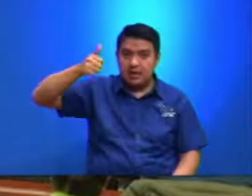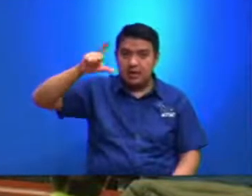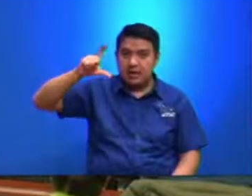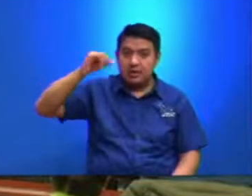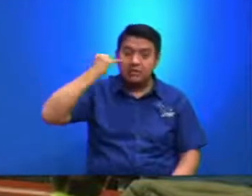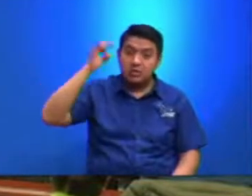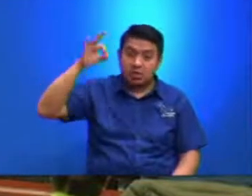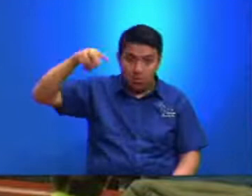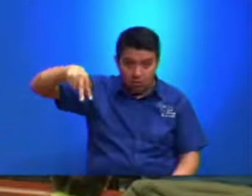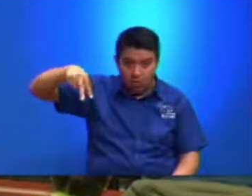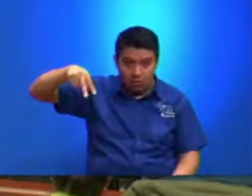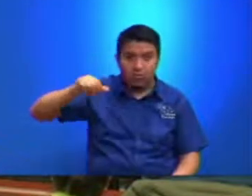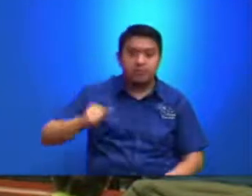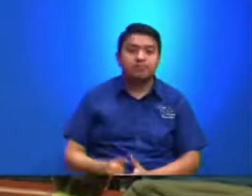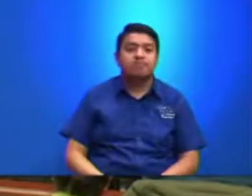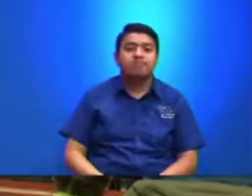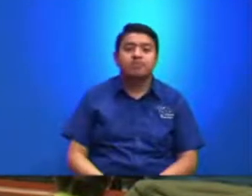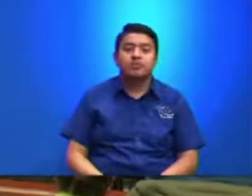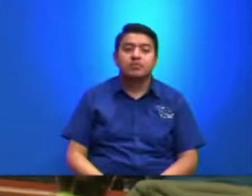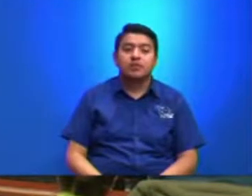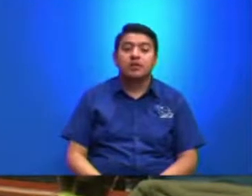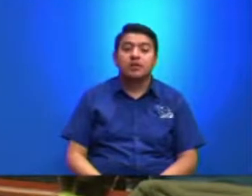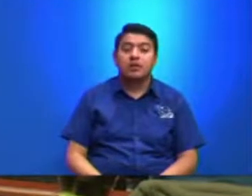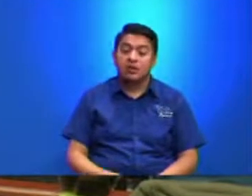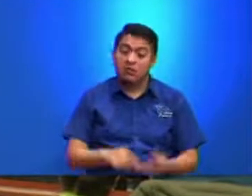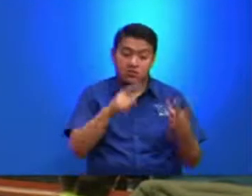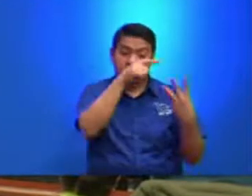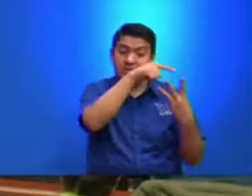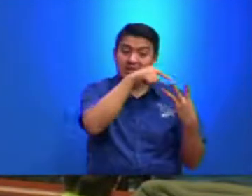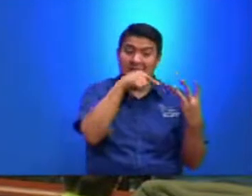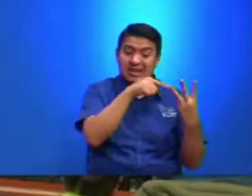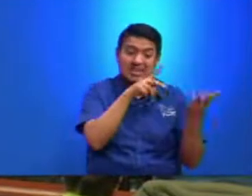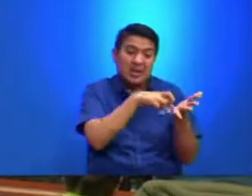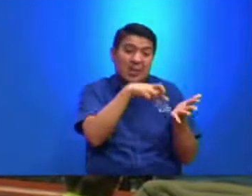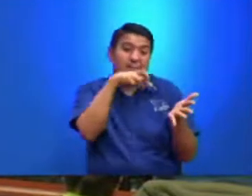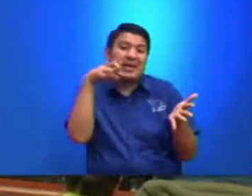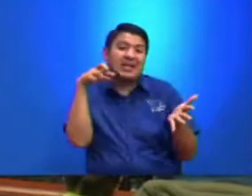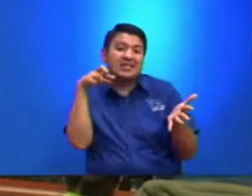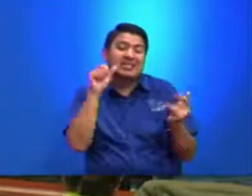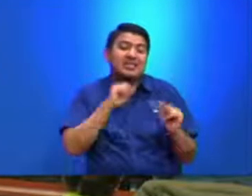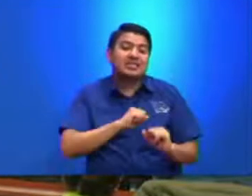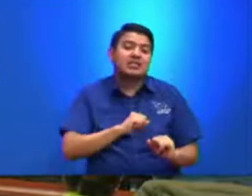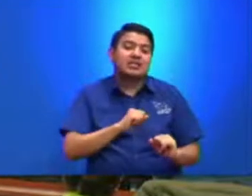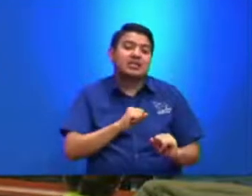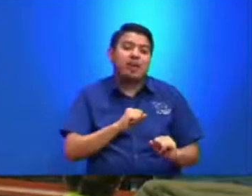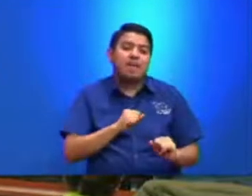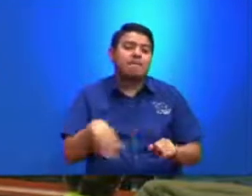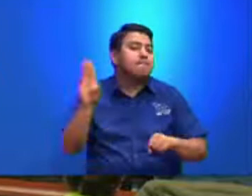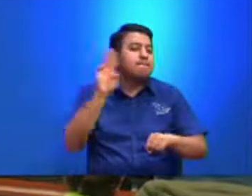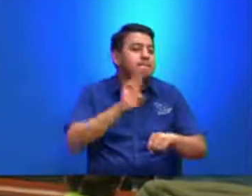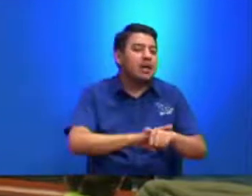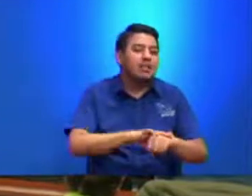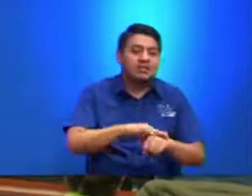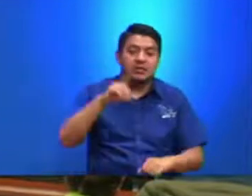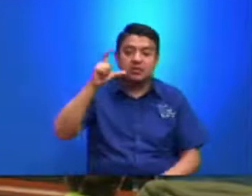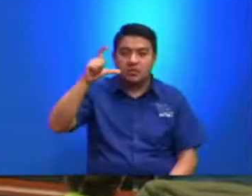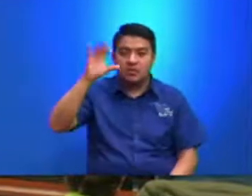más contaminadores se rehúsan totalmente a participar en frenar la